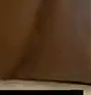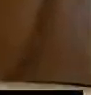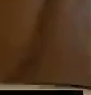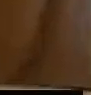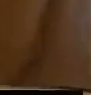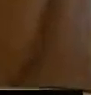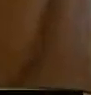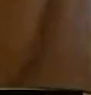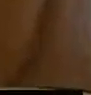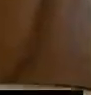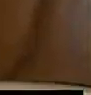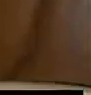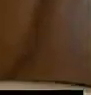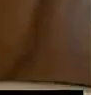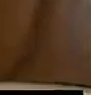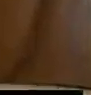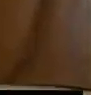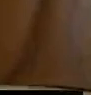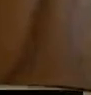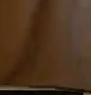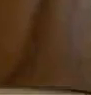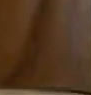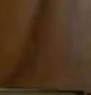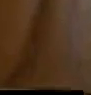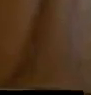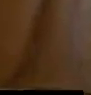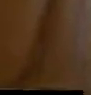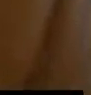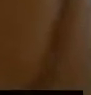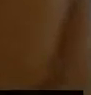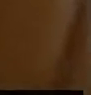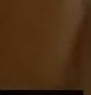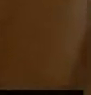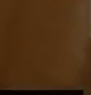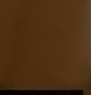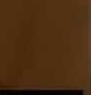Presidente, primero saludo que esté la prensa.